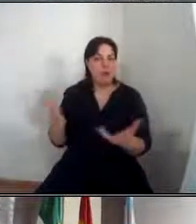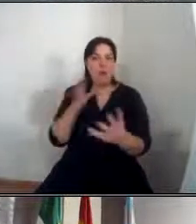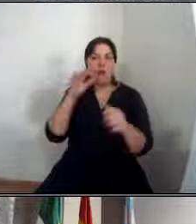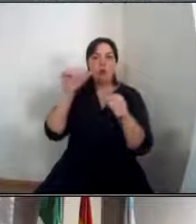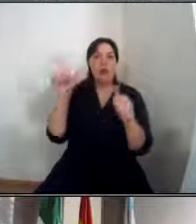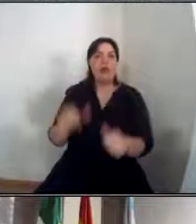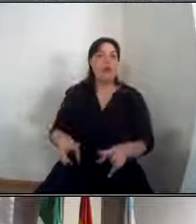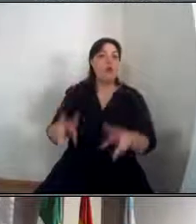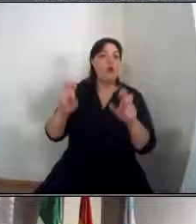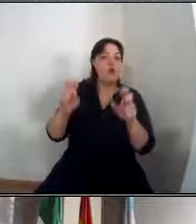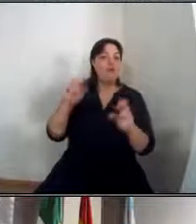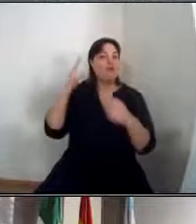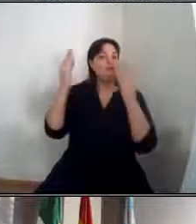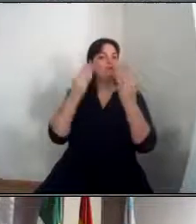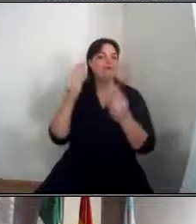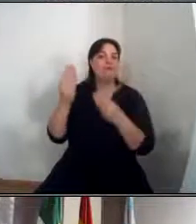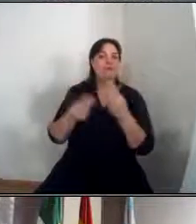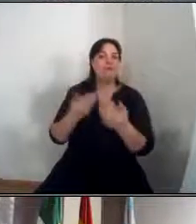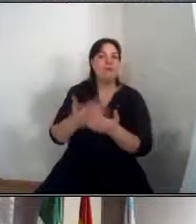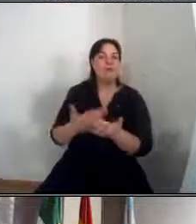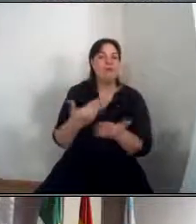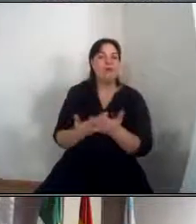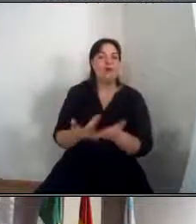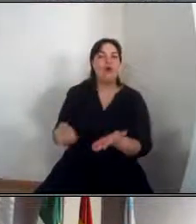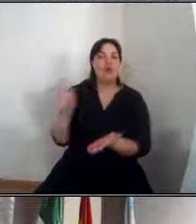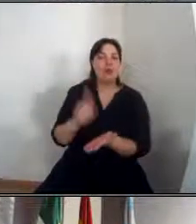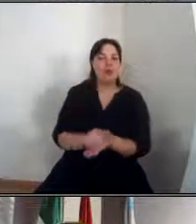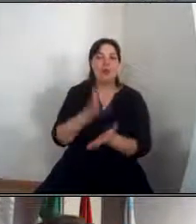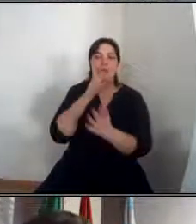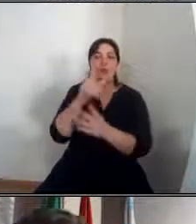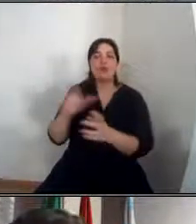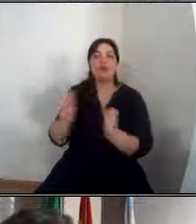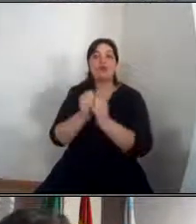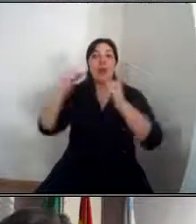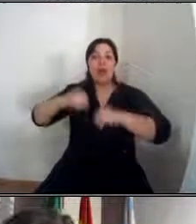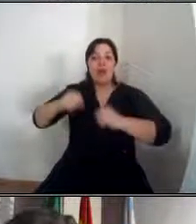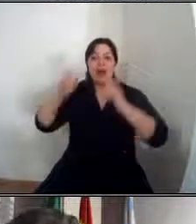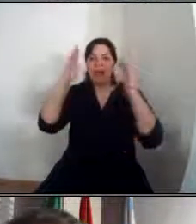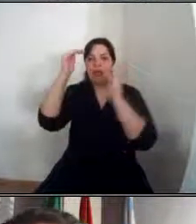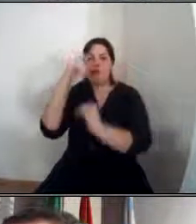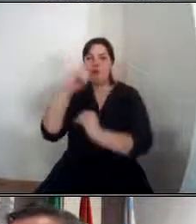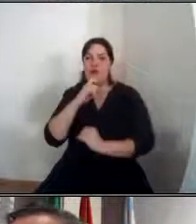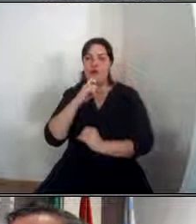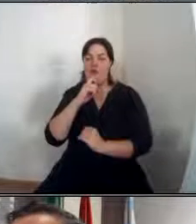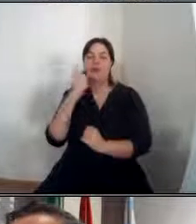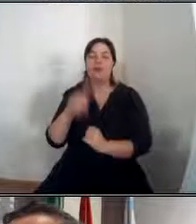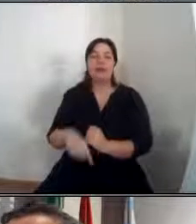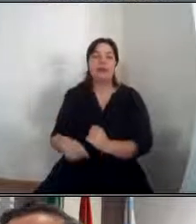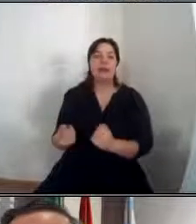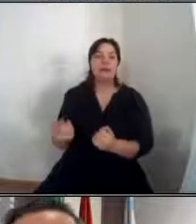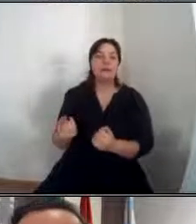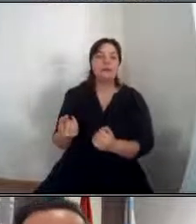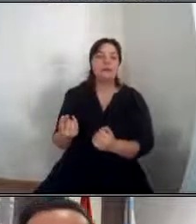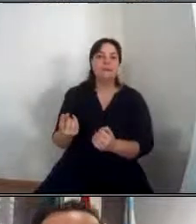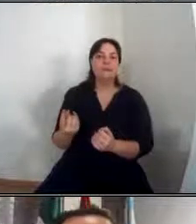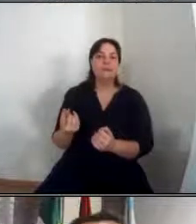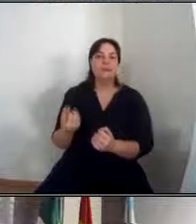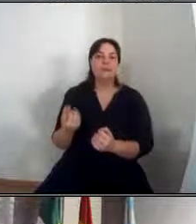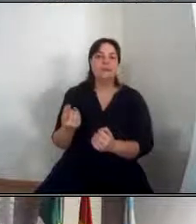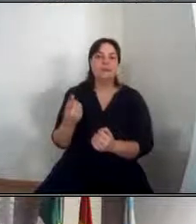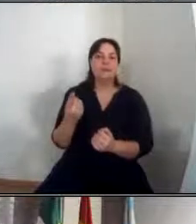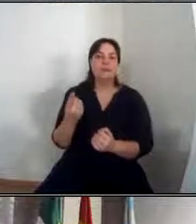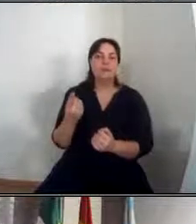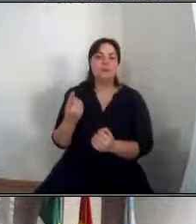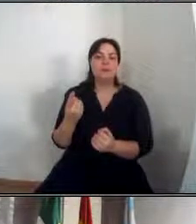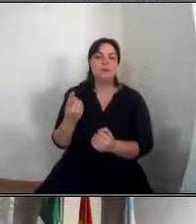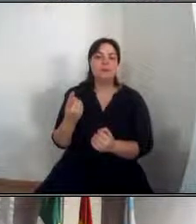habrá que replantearse con la atención a los mayores. Más después de lo que se nos ha planteado con